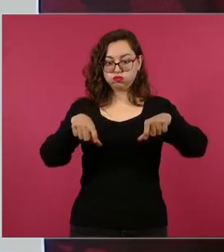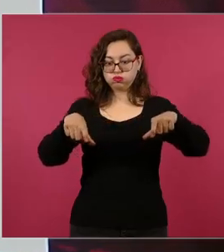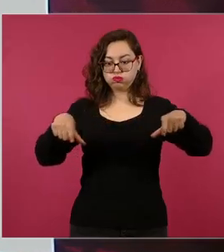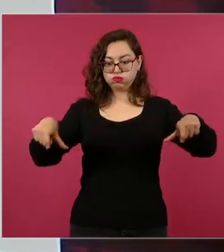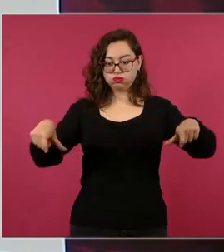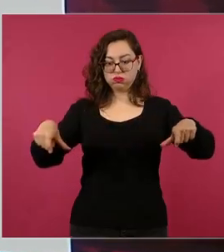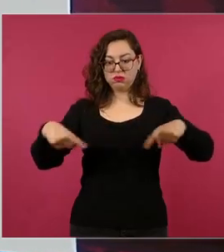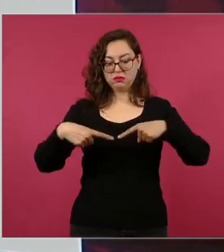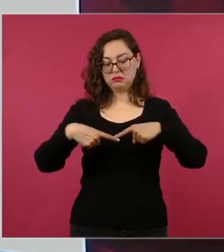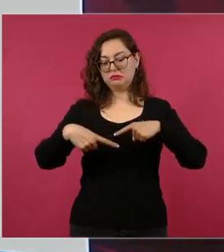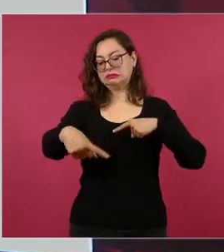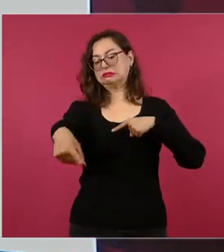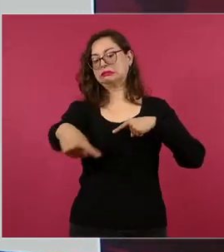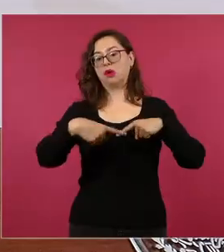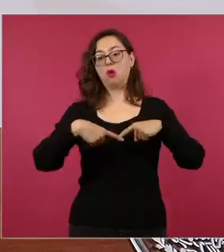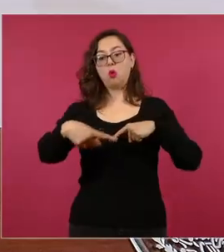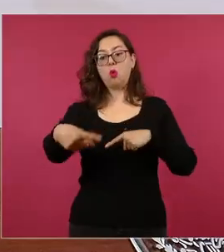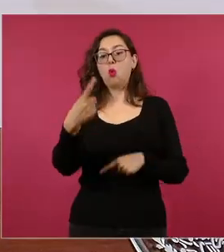metro.